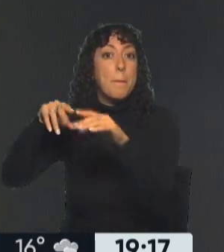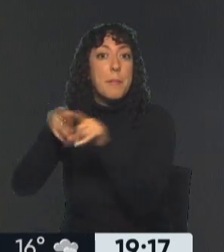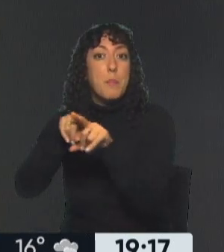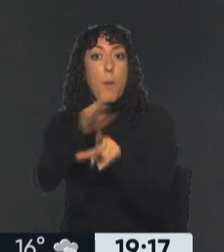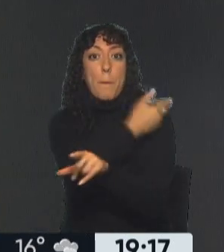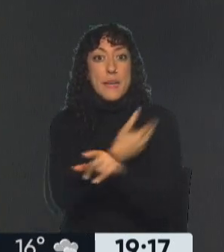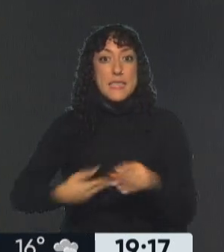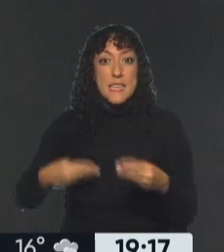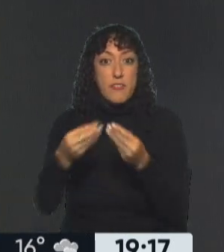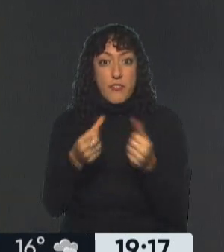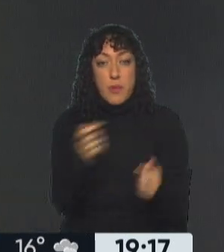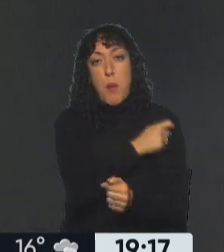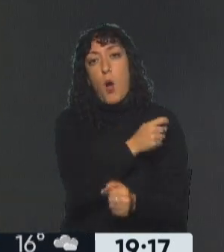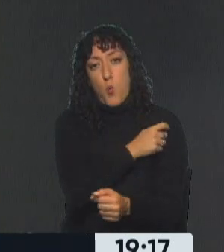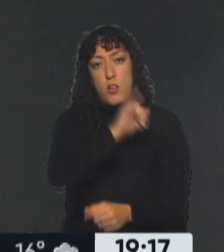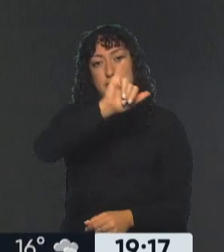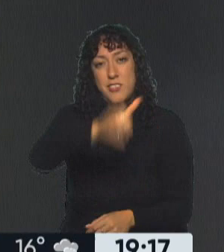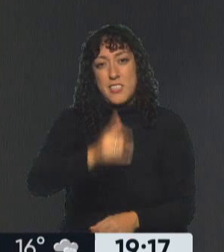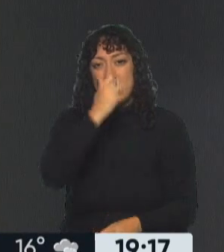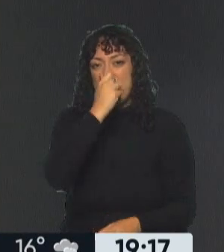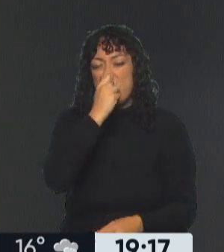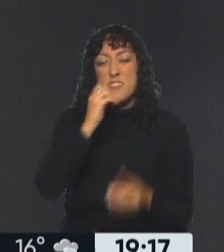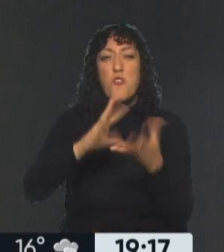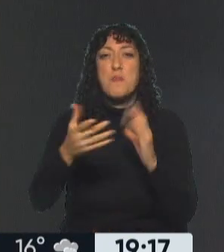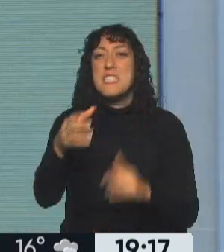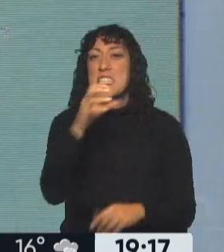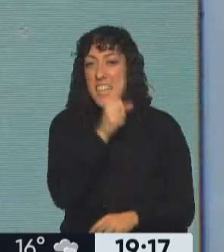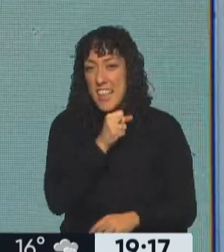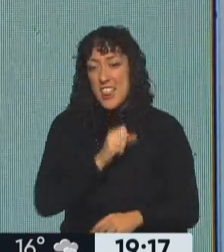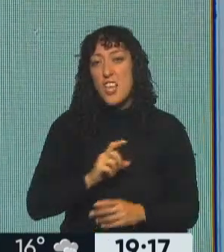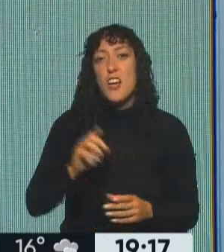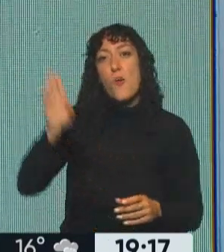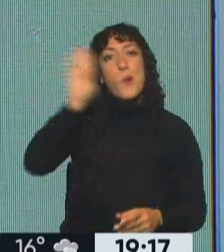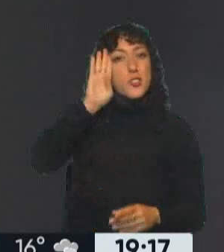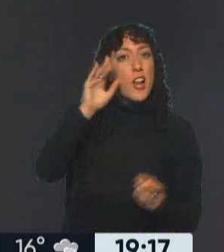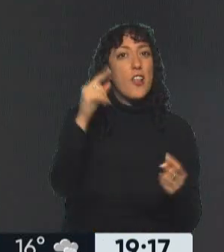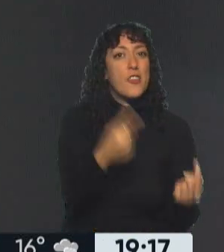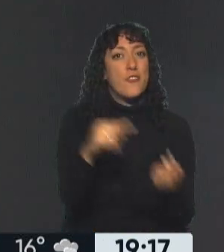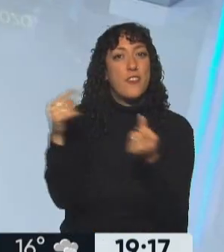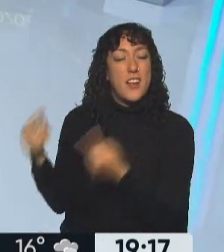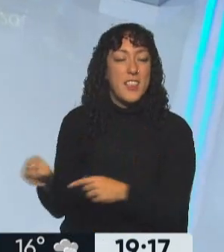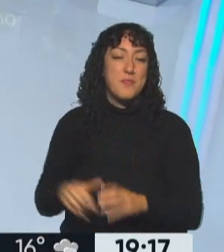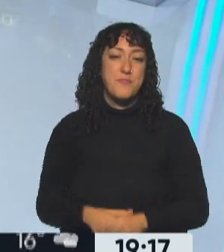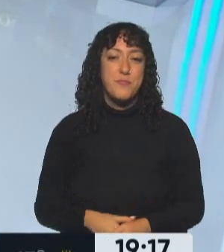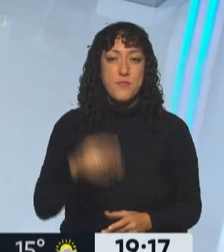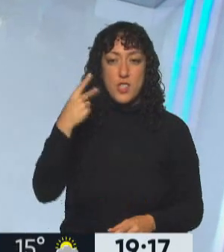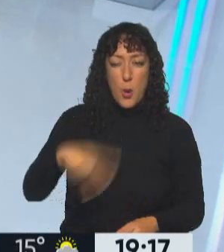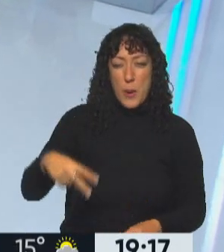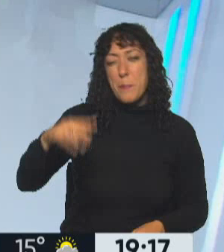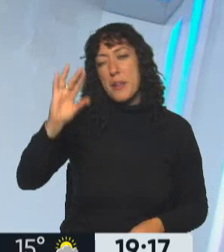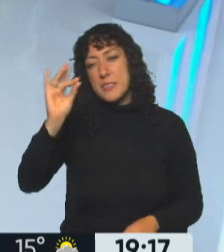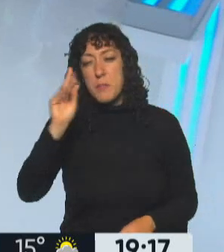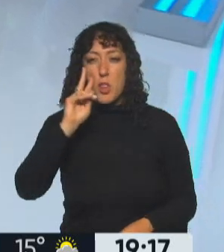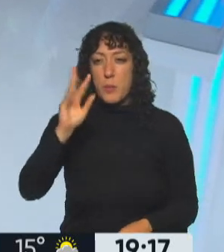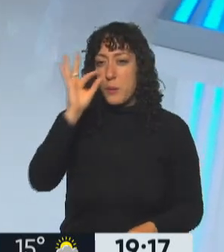presidencia se había vacunado también, pero lo había hecho en secreto. Sí, se diferenció bastante de Bolsonaro. Sí. a todo Y esto. nos vamos a noviembre, diciembre de 2020,